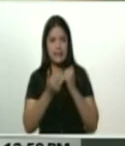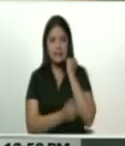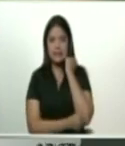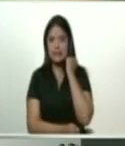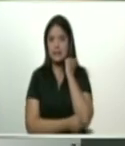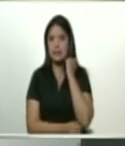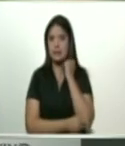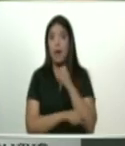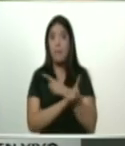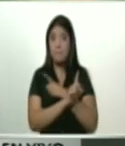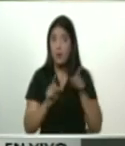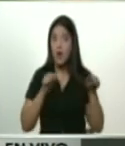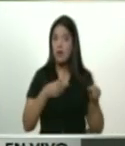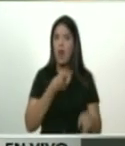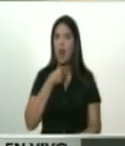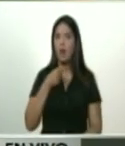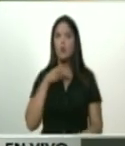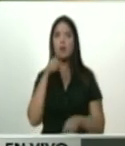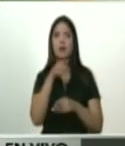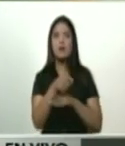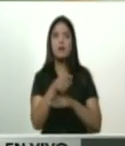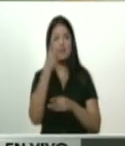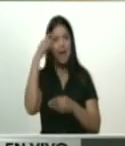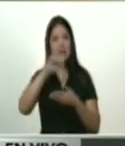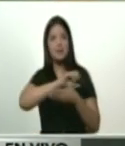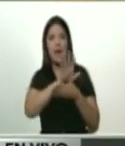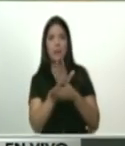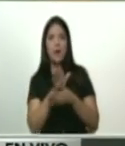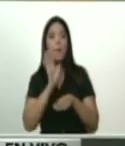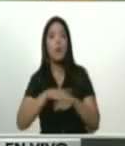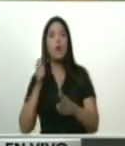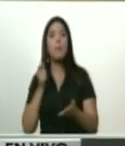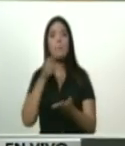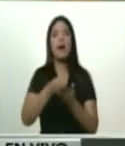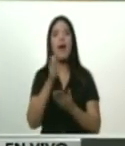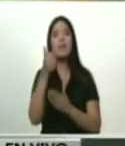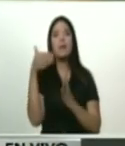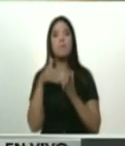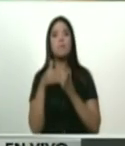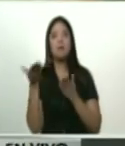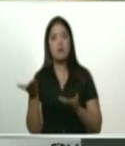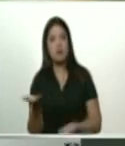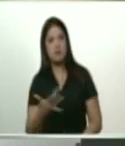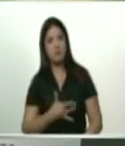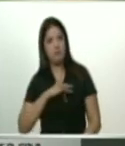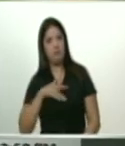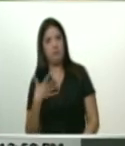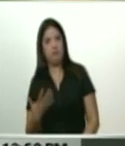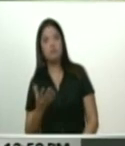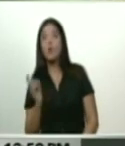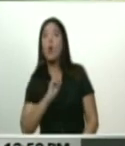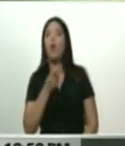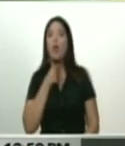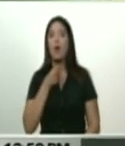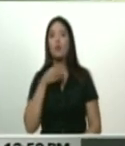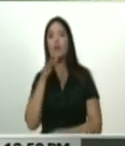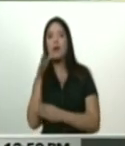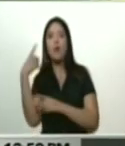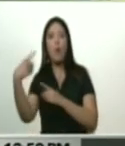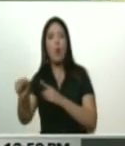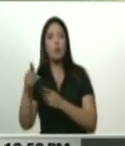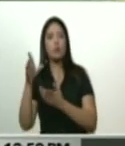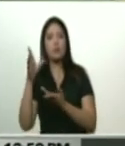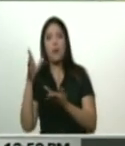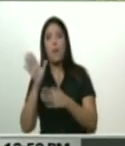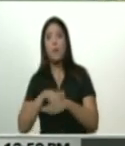A ellos sí les gusta un concierto en el Sambil, porque la entrada cuesta 10.000 bolívares. O les gusta un concierto en el San Ignacio, porque la entrada